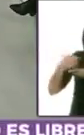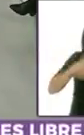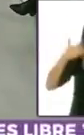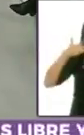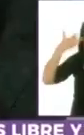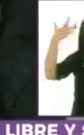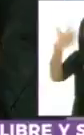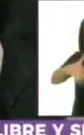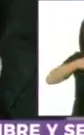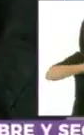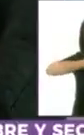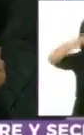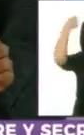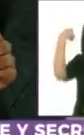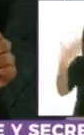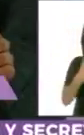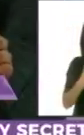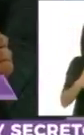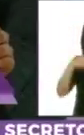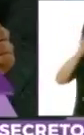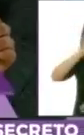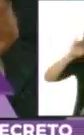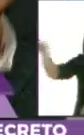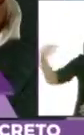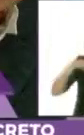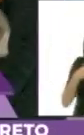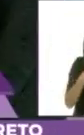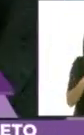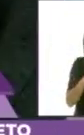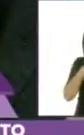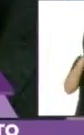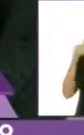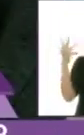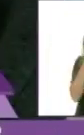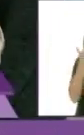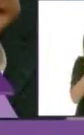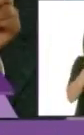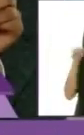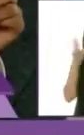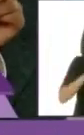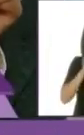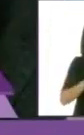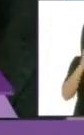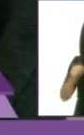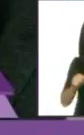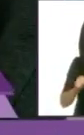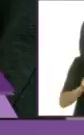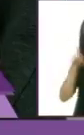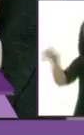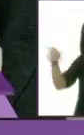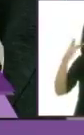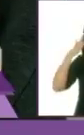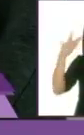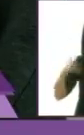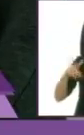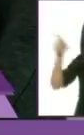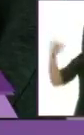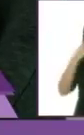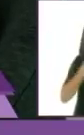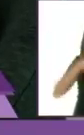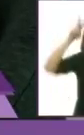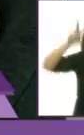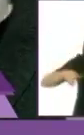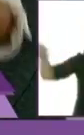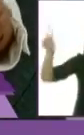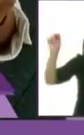pues no se dejó como en los otros dos debates. Parece que le funcionó a Claudia el tener contacto con la